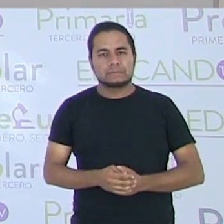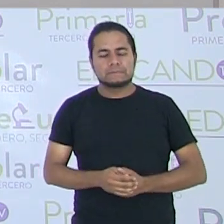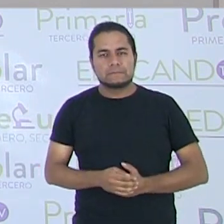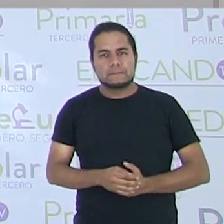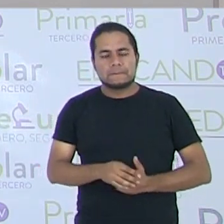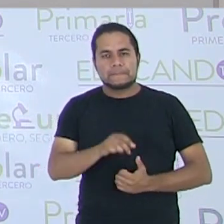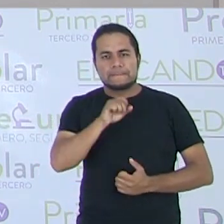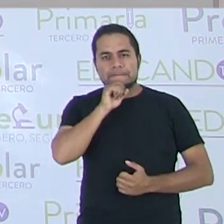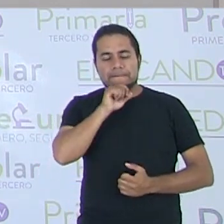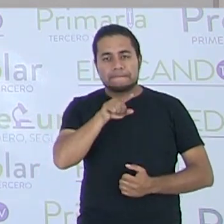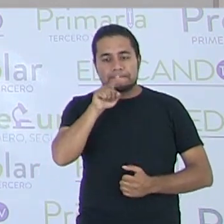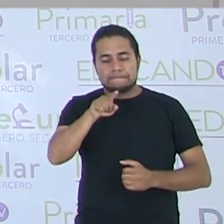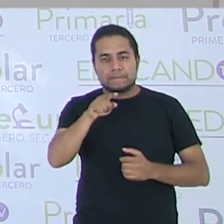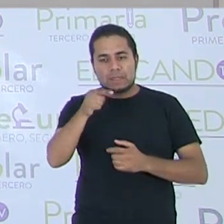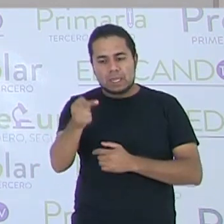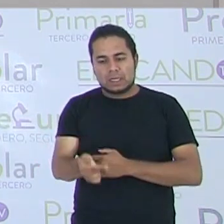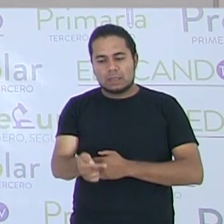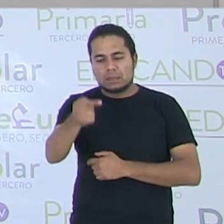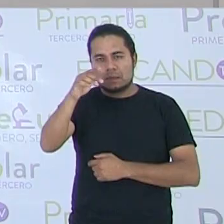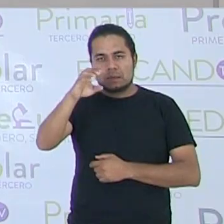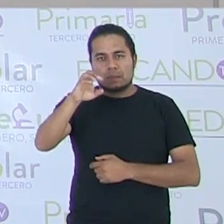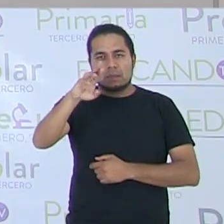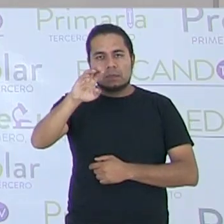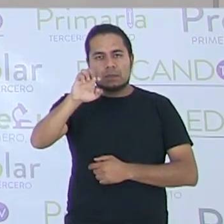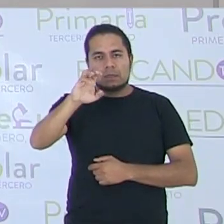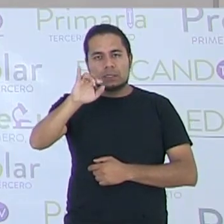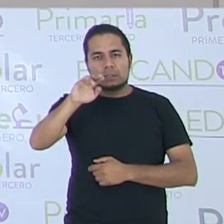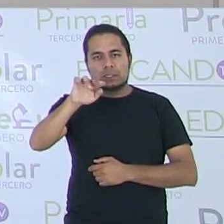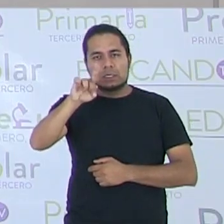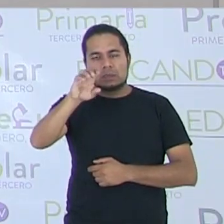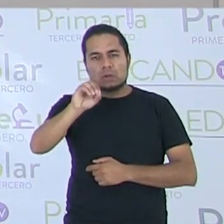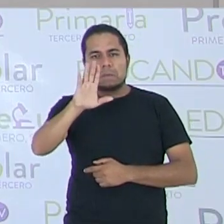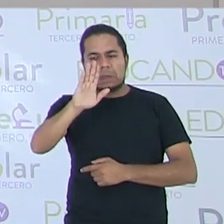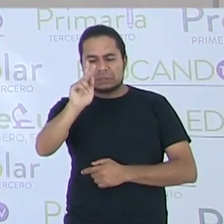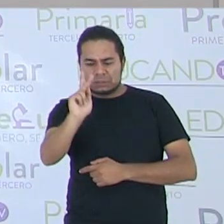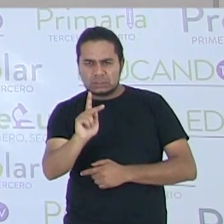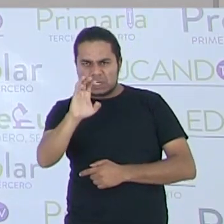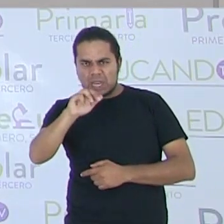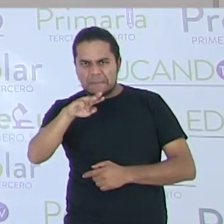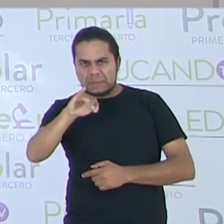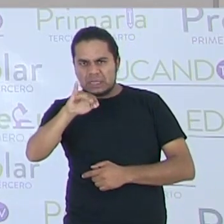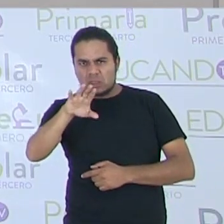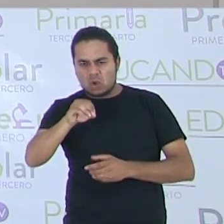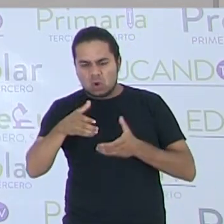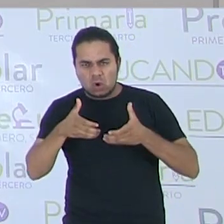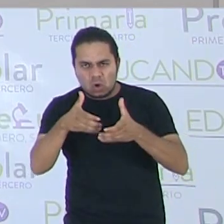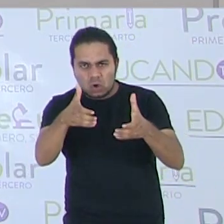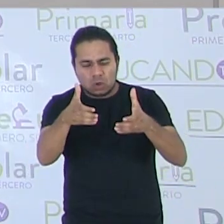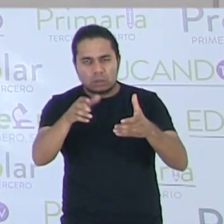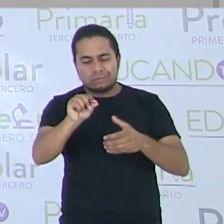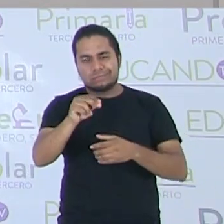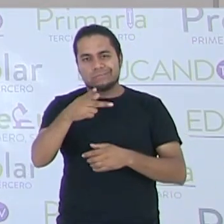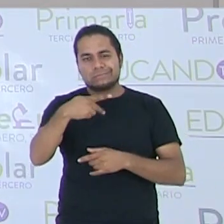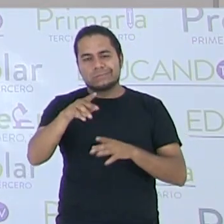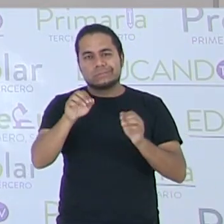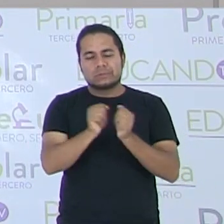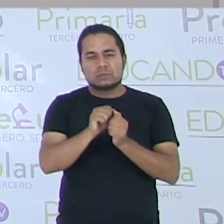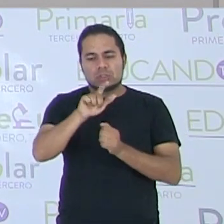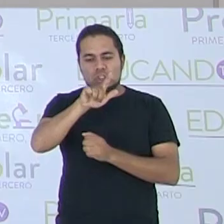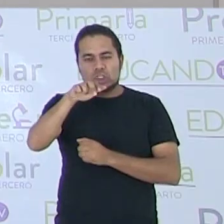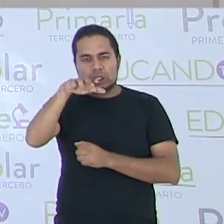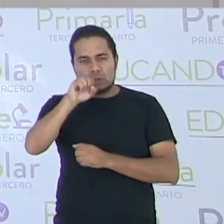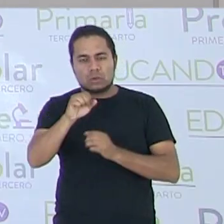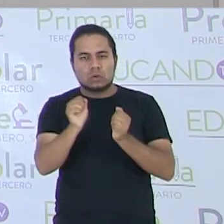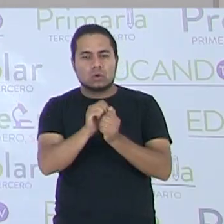Podemos ver en esta creciendo, debería rimar con caminos, pero no, llenó con contador. Acá